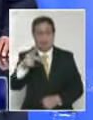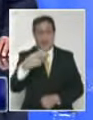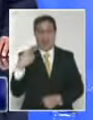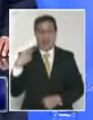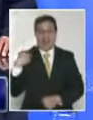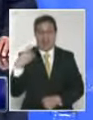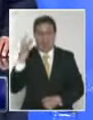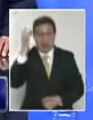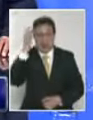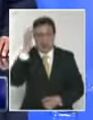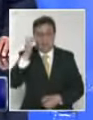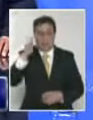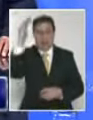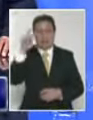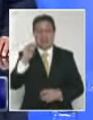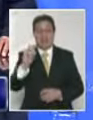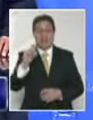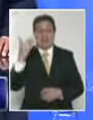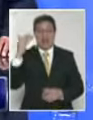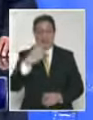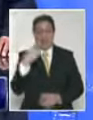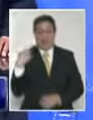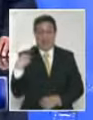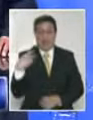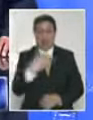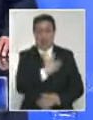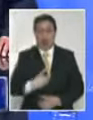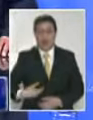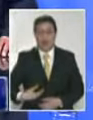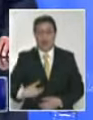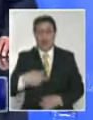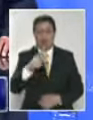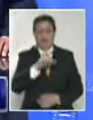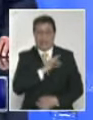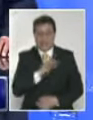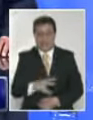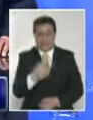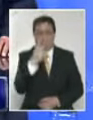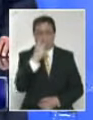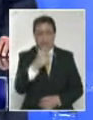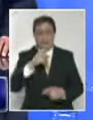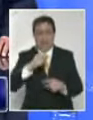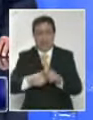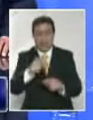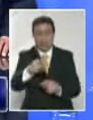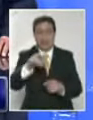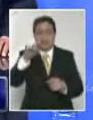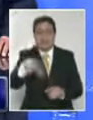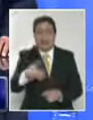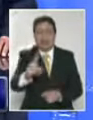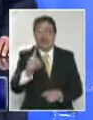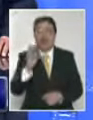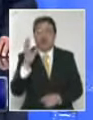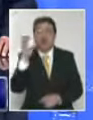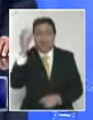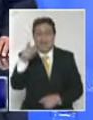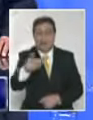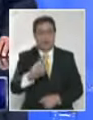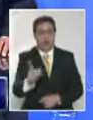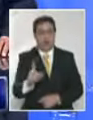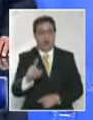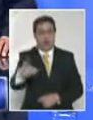caso Contreras y el jefe del gobierno en el caso Pinochet, que no supieron lo que estaba pasando en este país. Lo sabía mucha gente, y lo que pasa es que lo